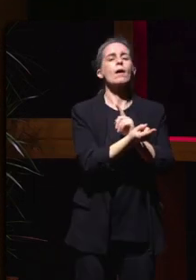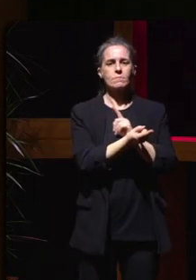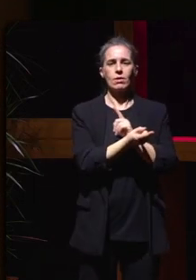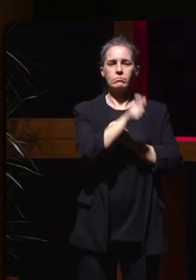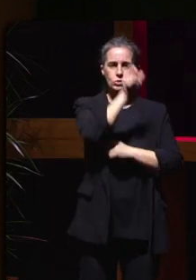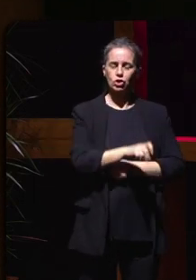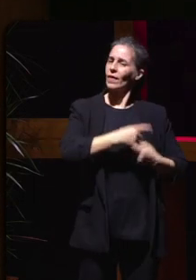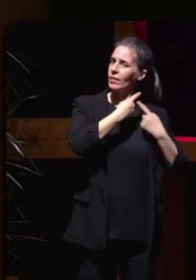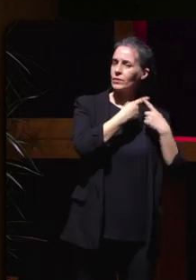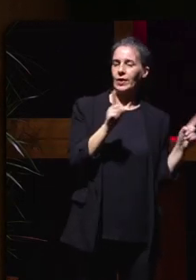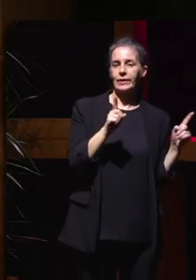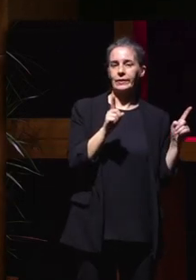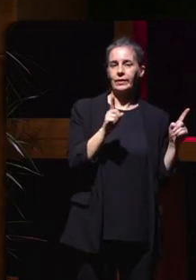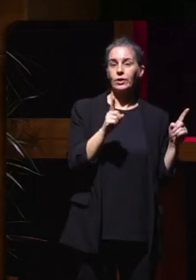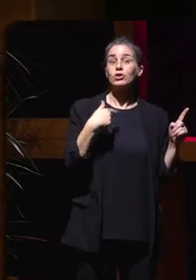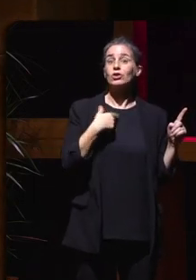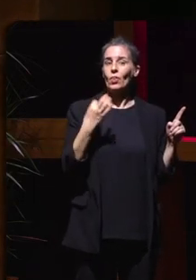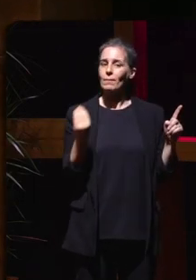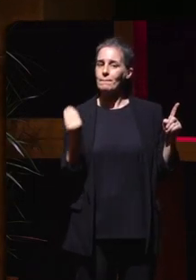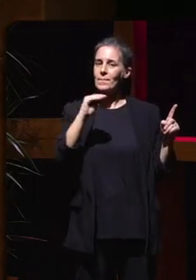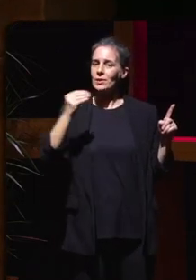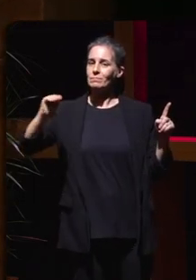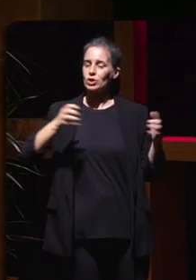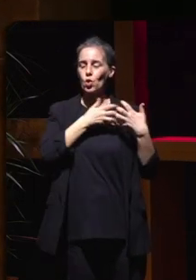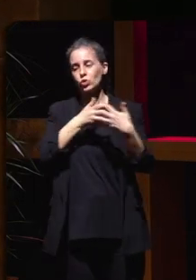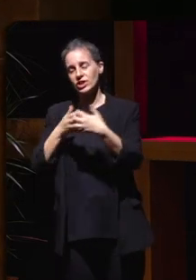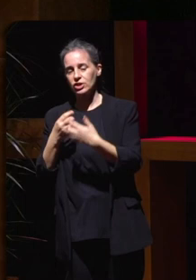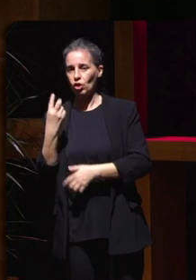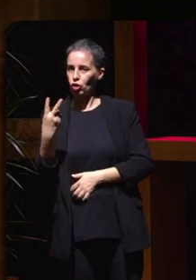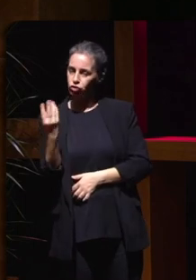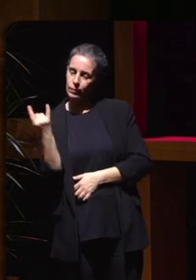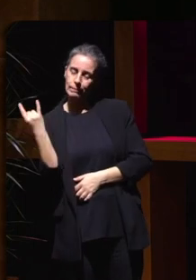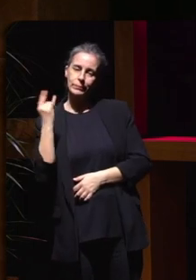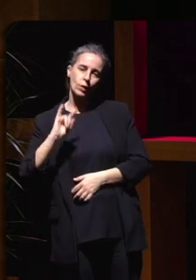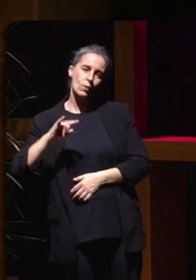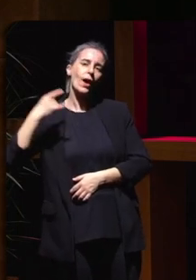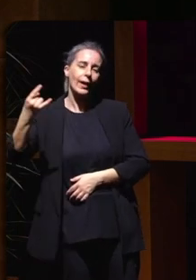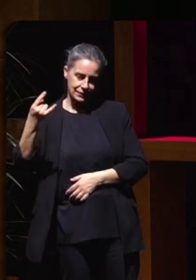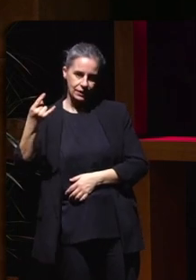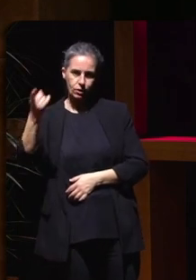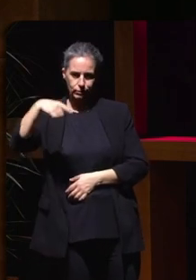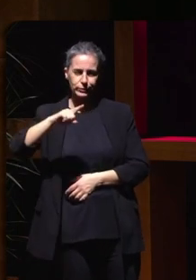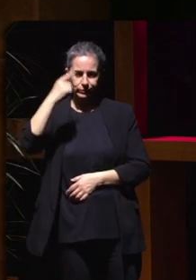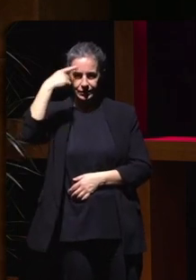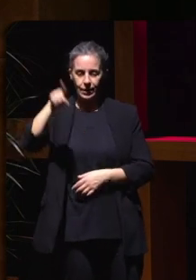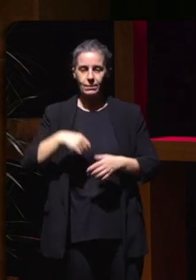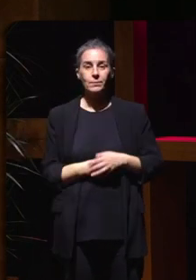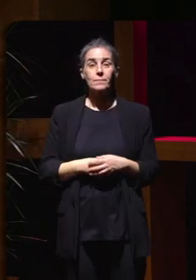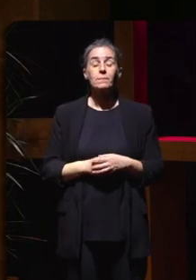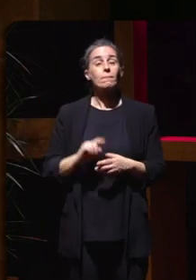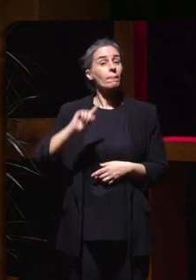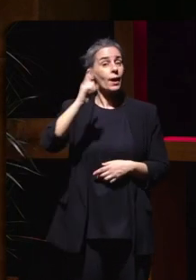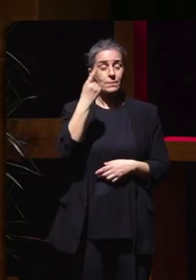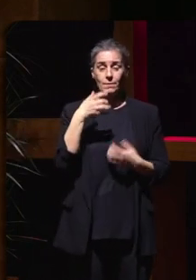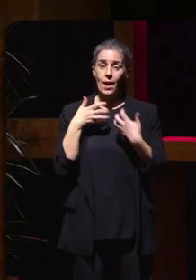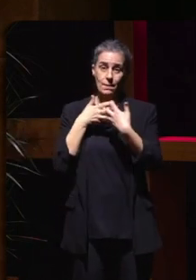últimamente otras dudas batallas extra que estoy segura de que todas bosqueña sedes Ven a